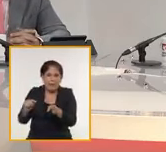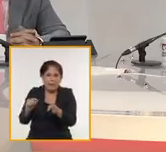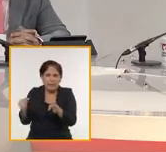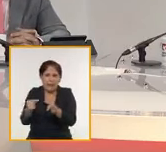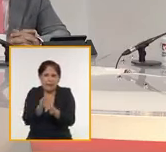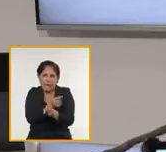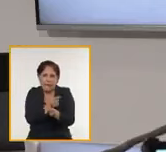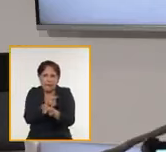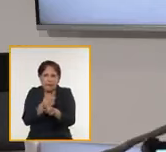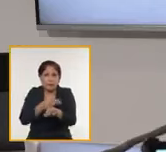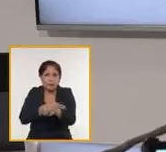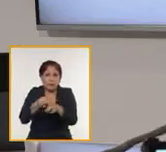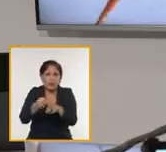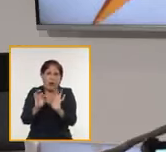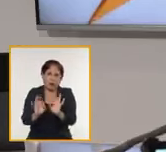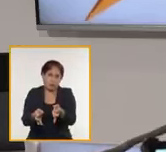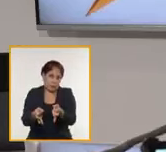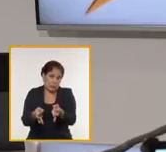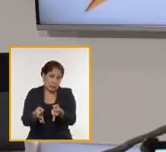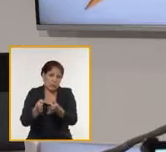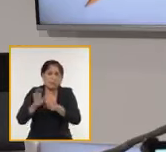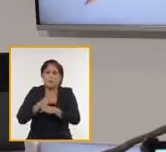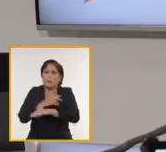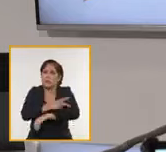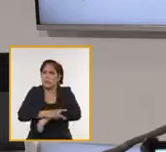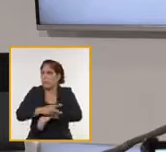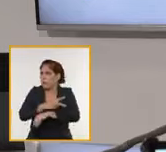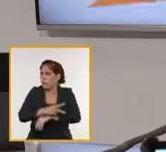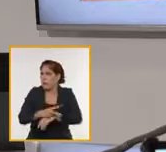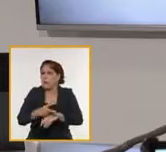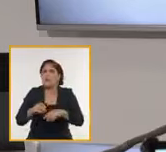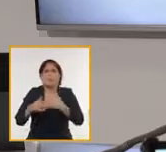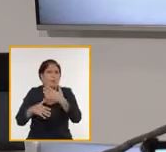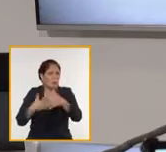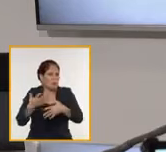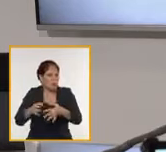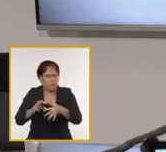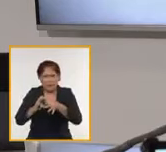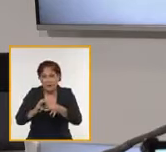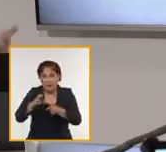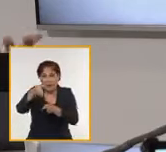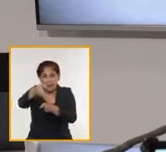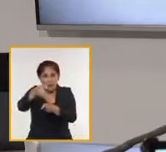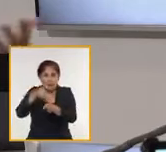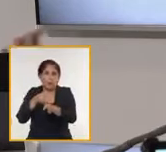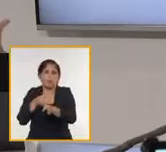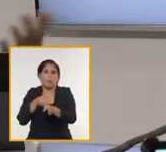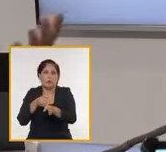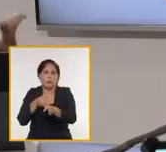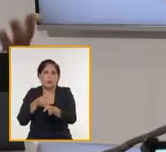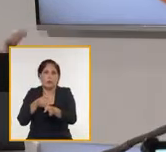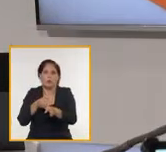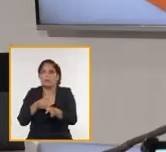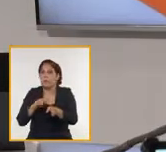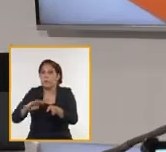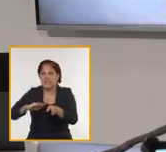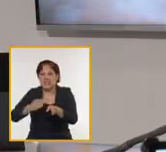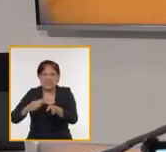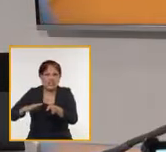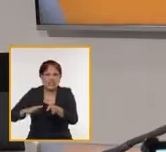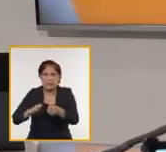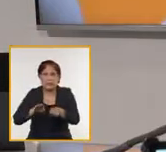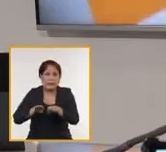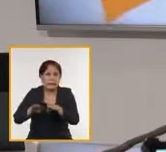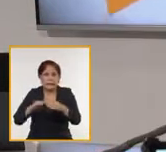historia. Son varios los países que están involucrados en este esquema que tenían problemas de